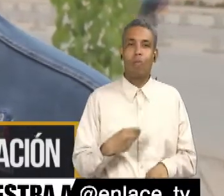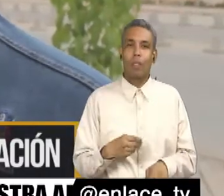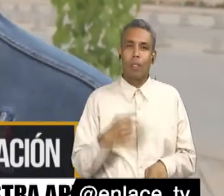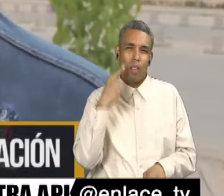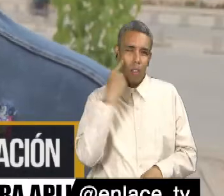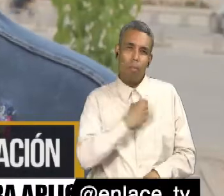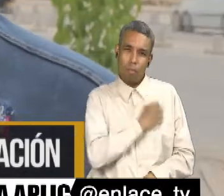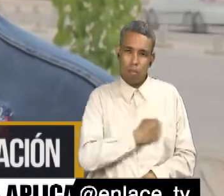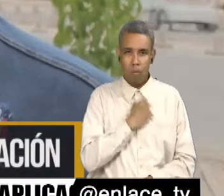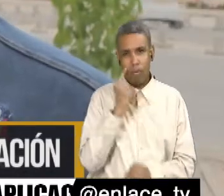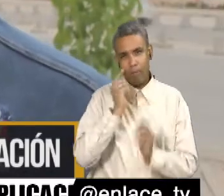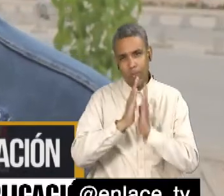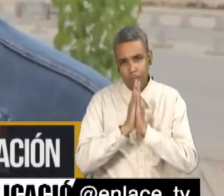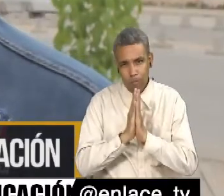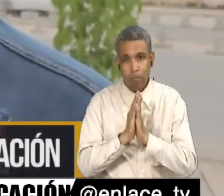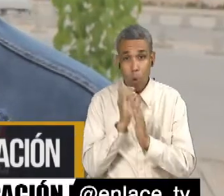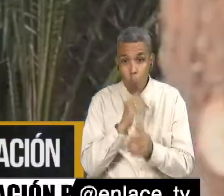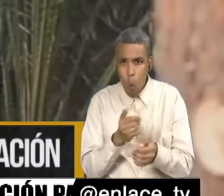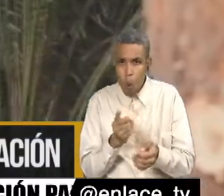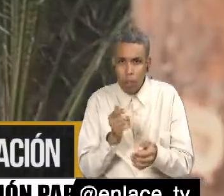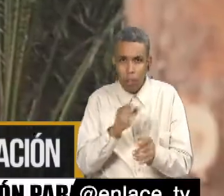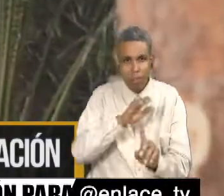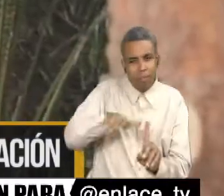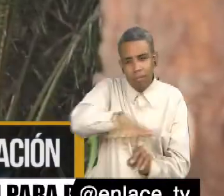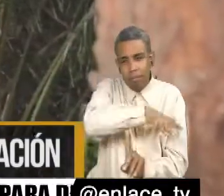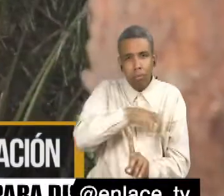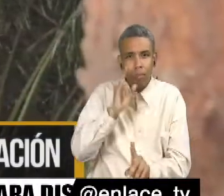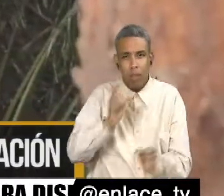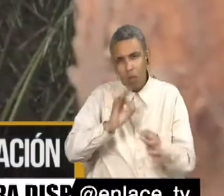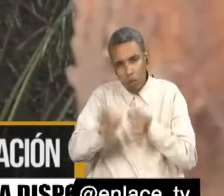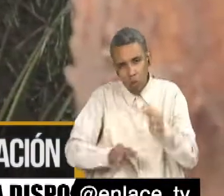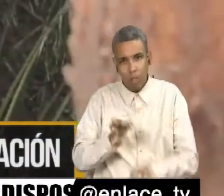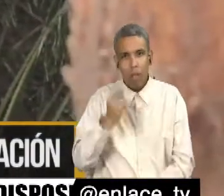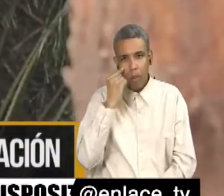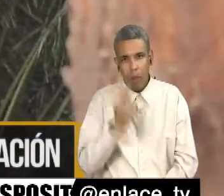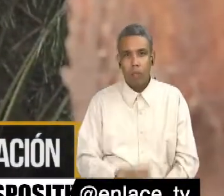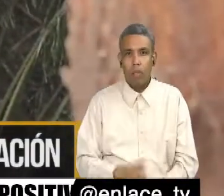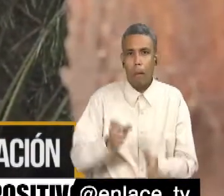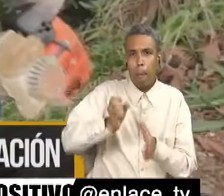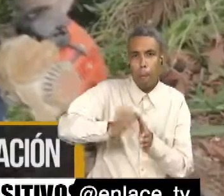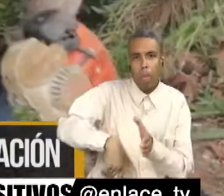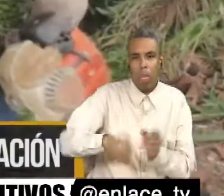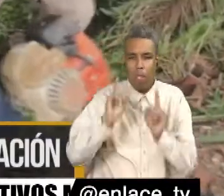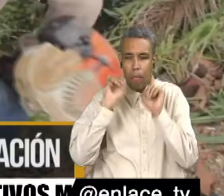comunidad que cuide este sector. El objetivo de estos trabajos es garantizar la